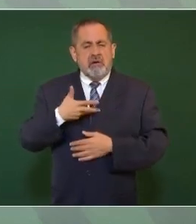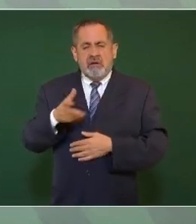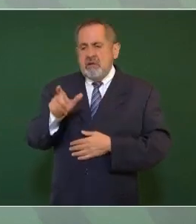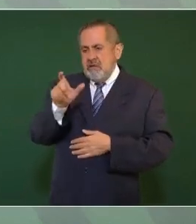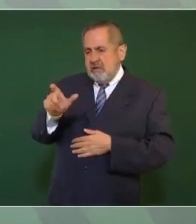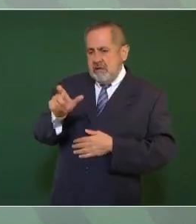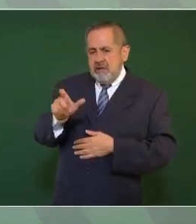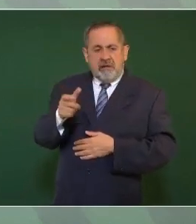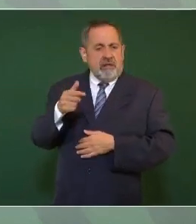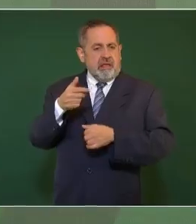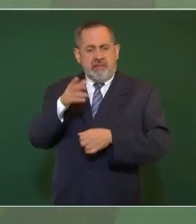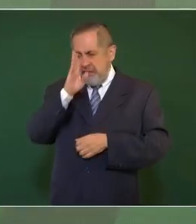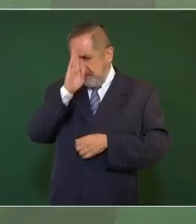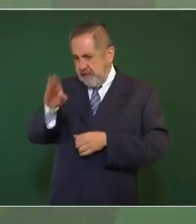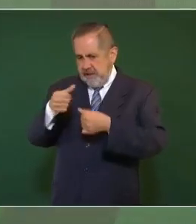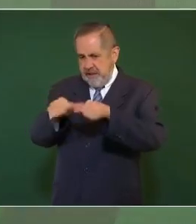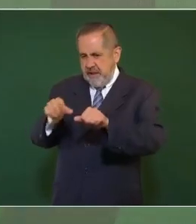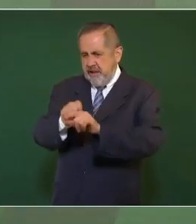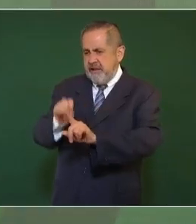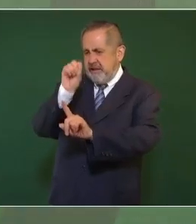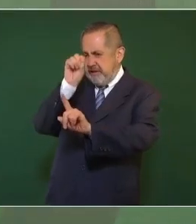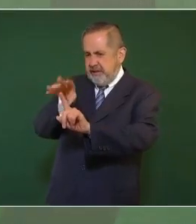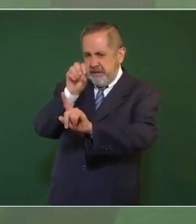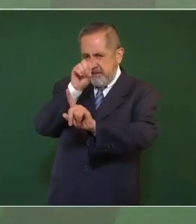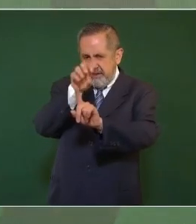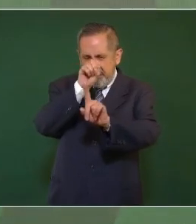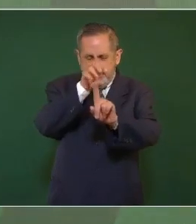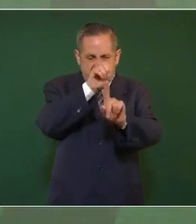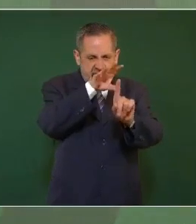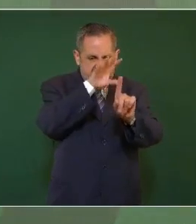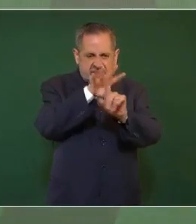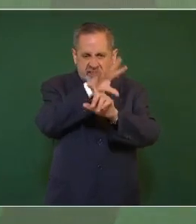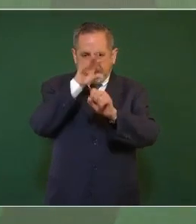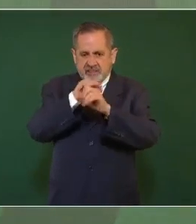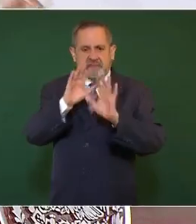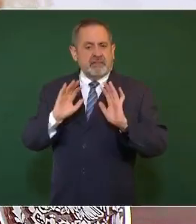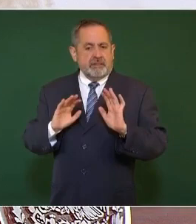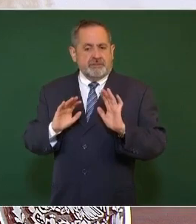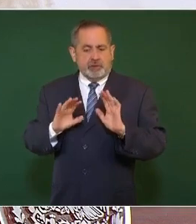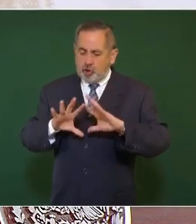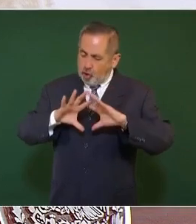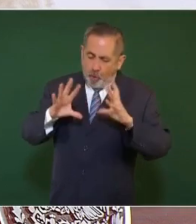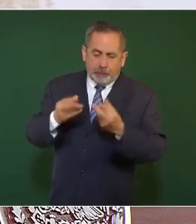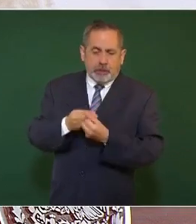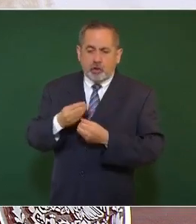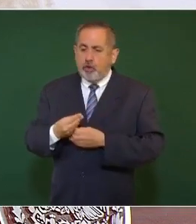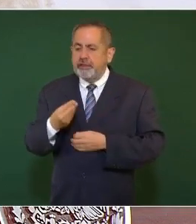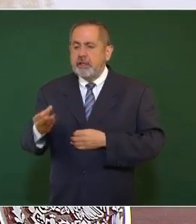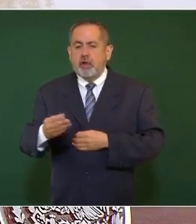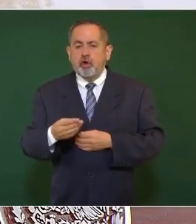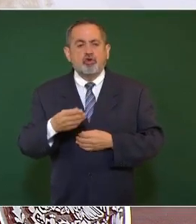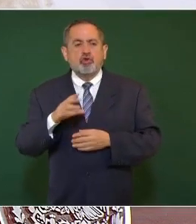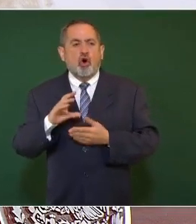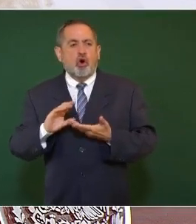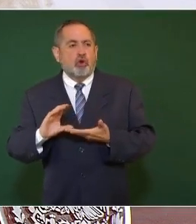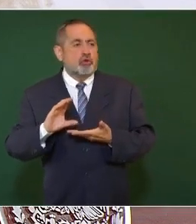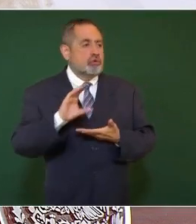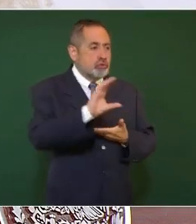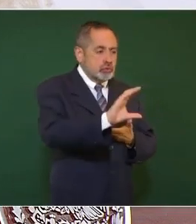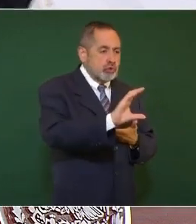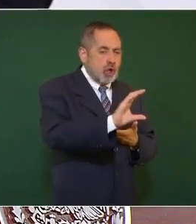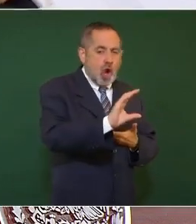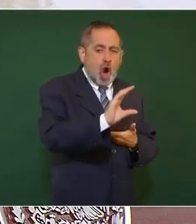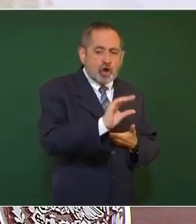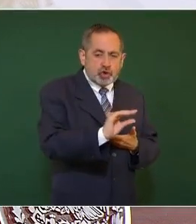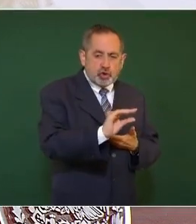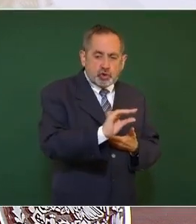sin intermediarios. Esto significa que le llega completo a la persona el apoyo. No